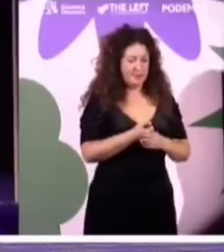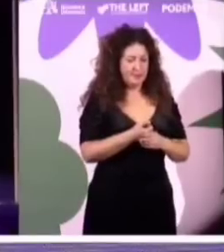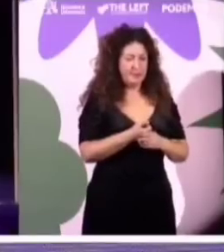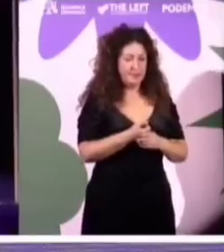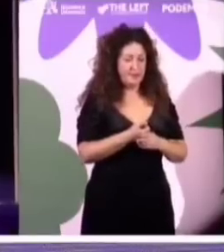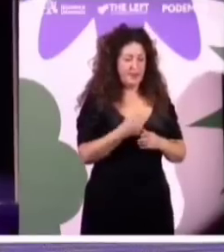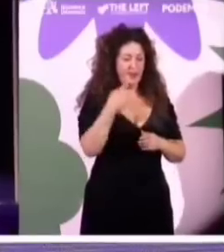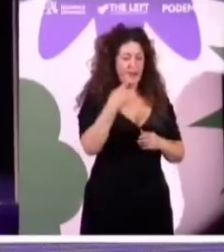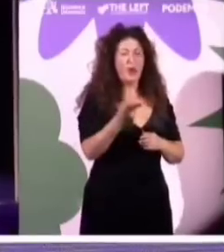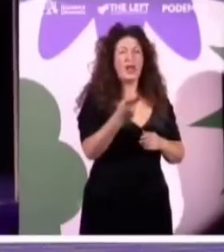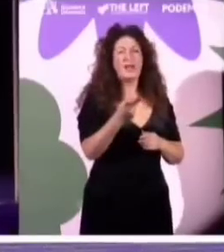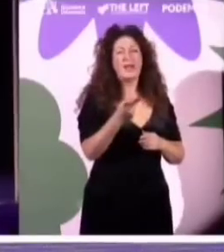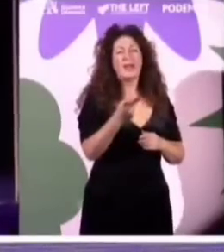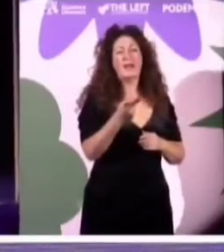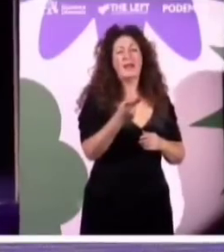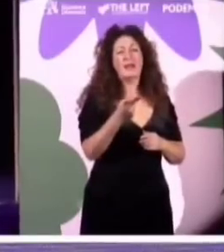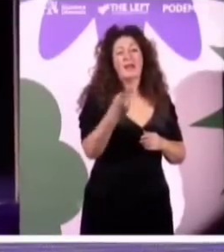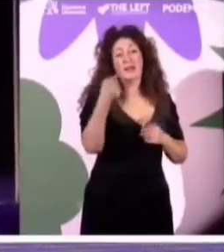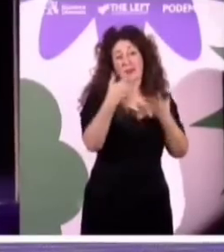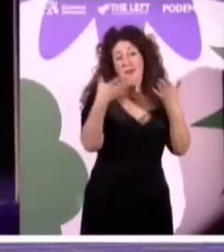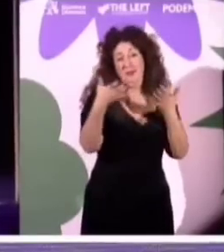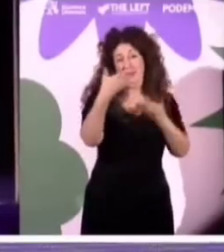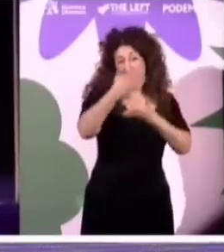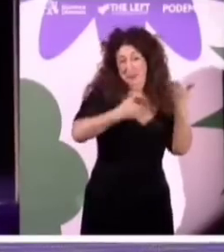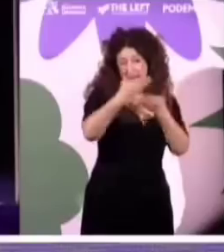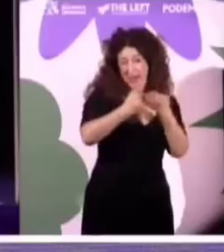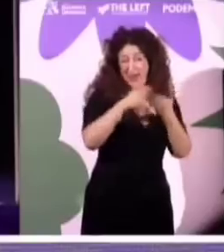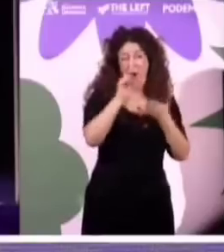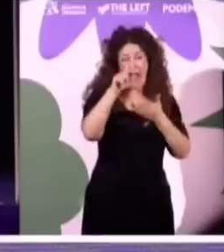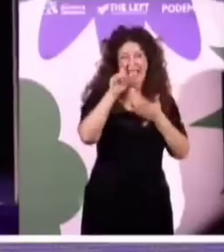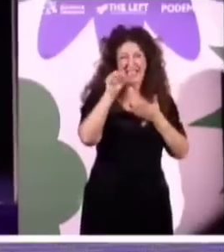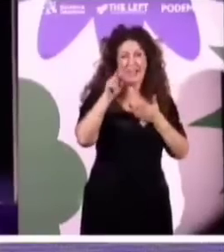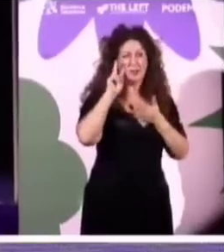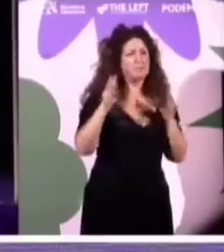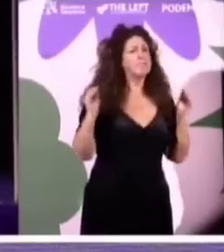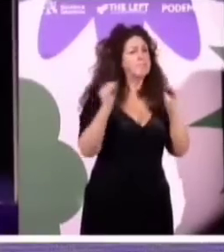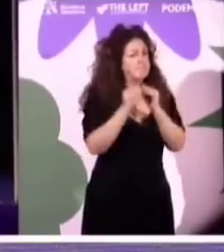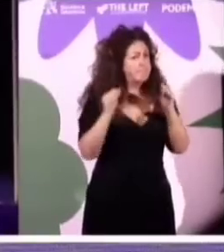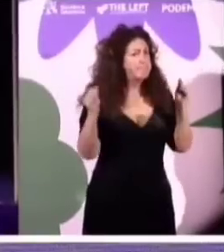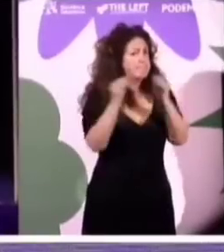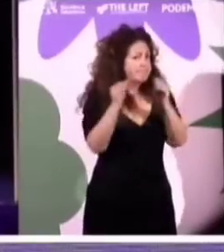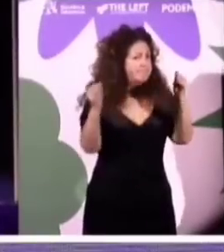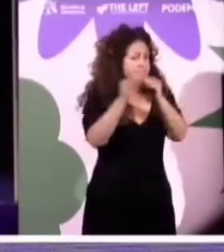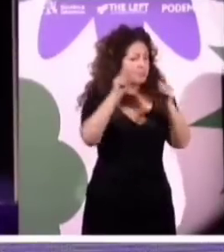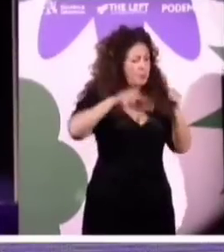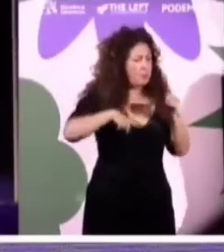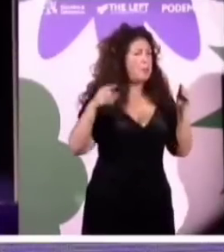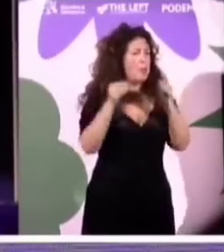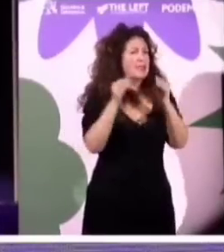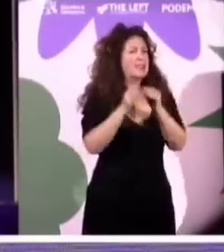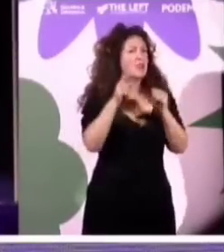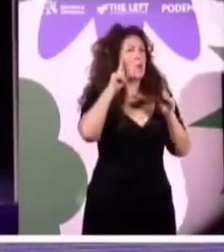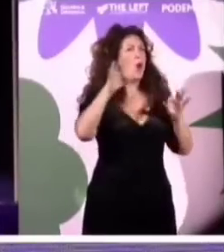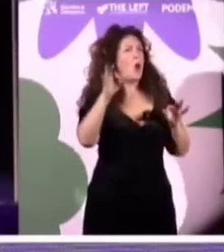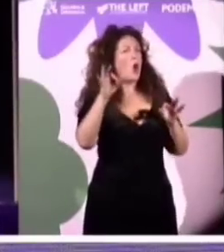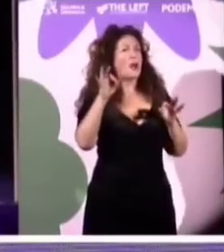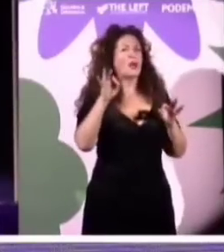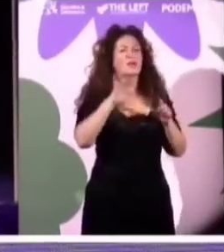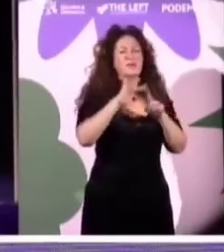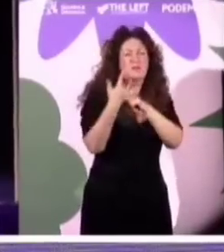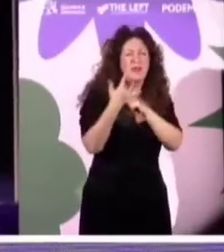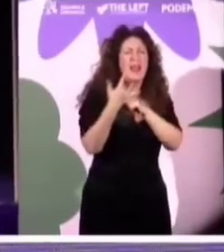Lo que decía Pablo Elordu y se ha ido cumpliendo en los últimos meses, que han impuesto una lógica de régimen de guerra, que analiza